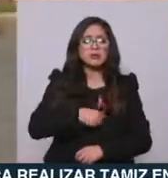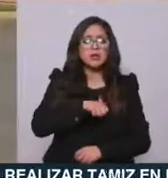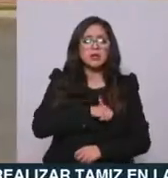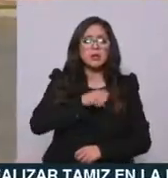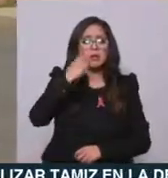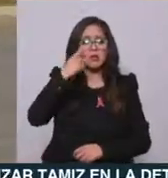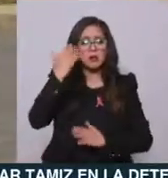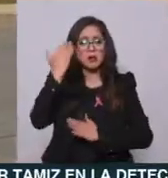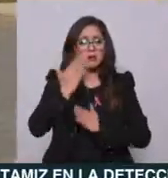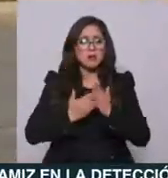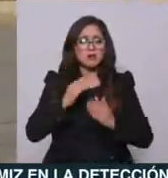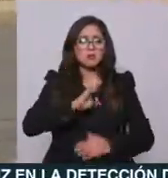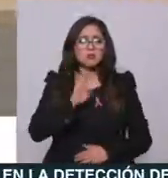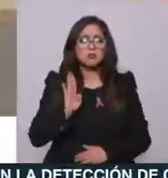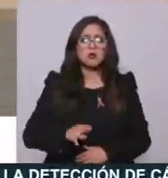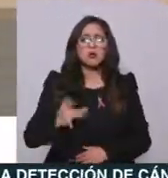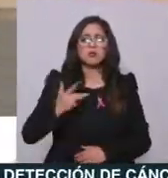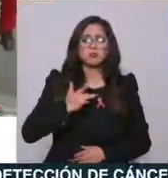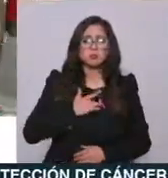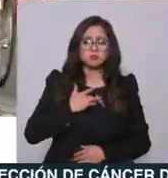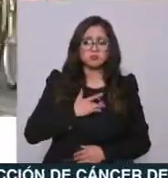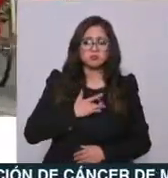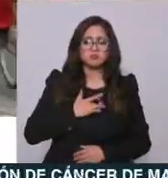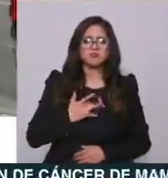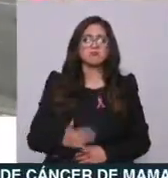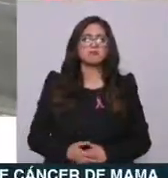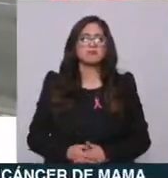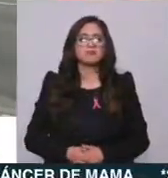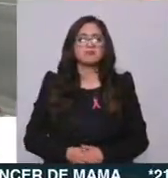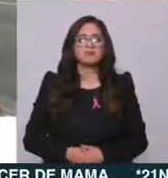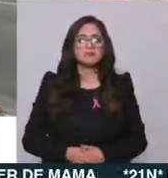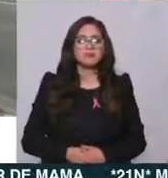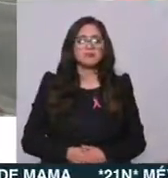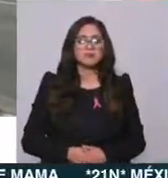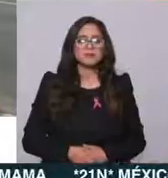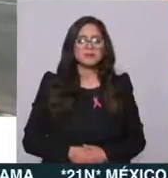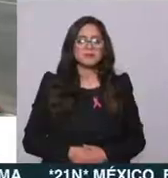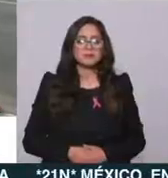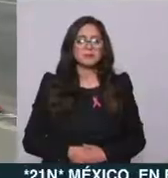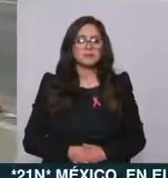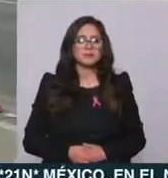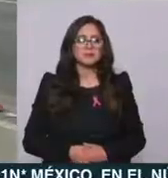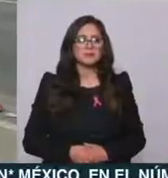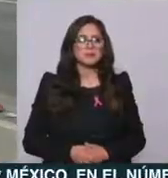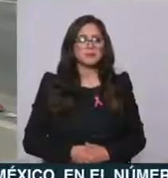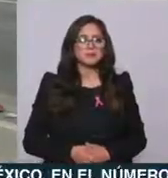mortalidad por infarto agudo al miocardio. Iraís Morquecho, 21 Noticias.